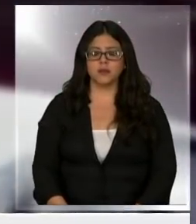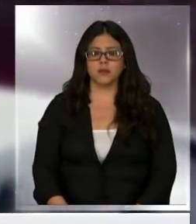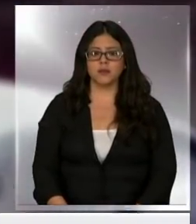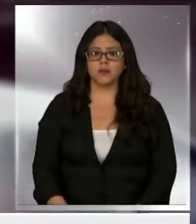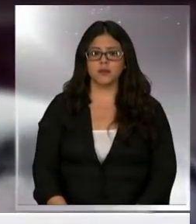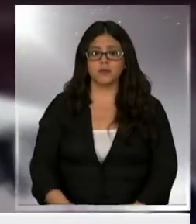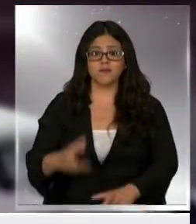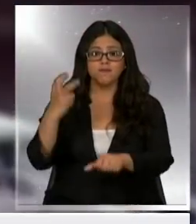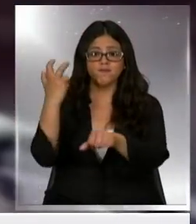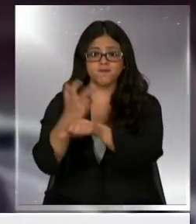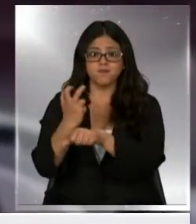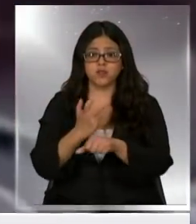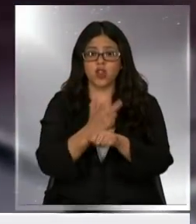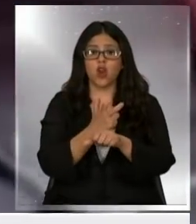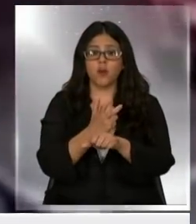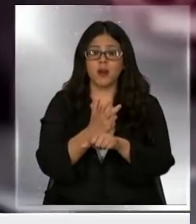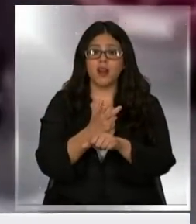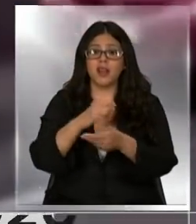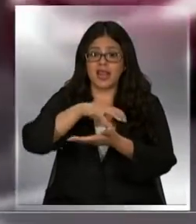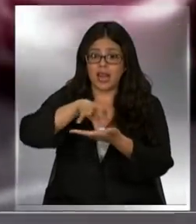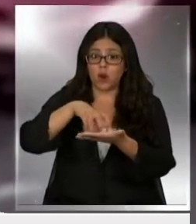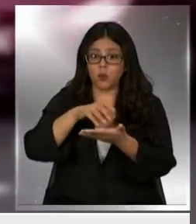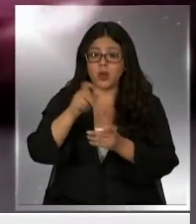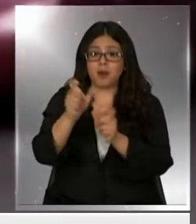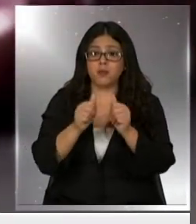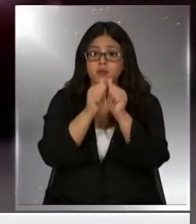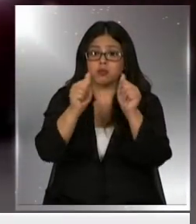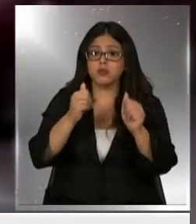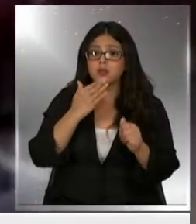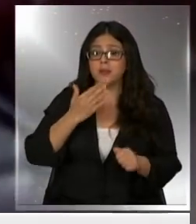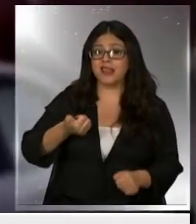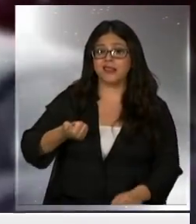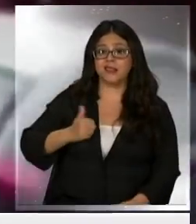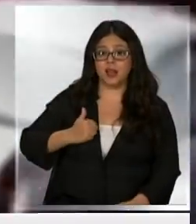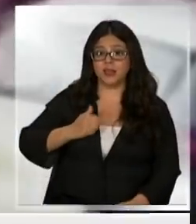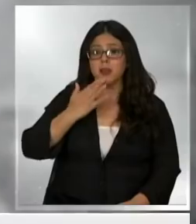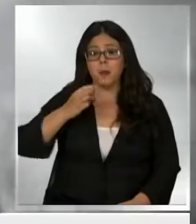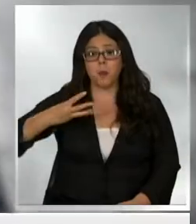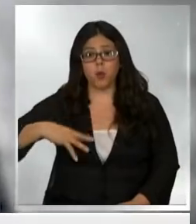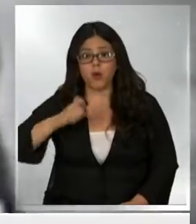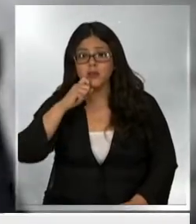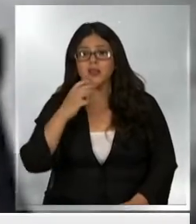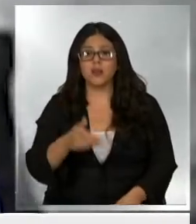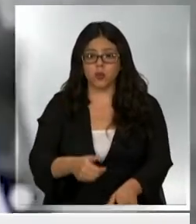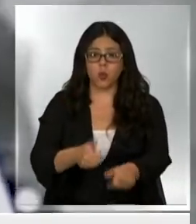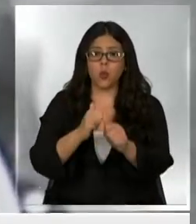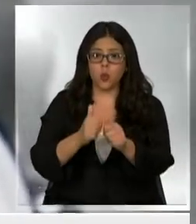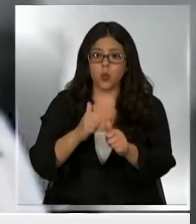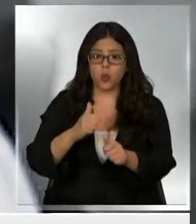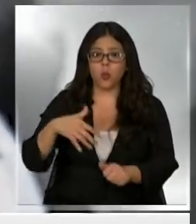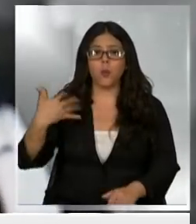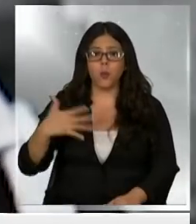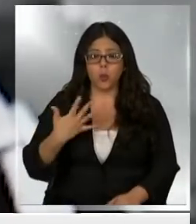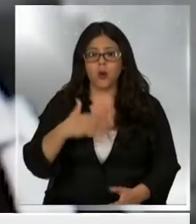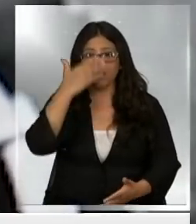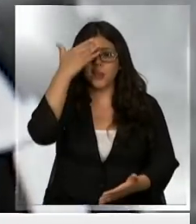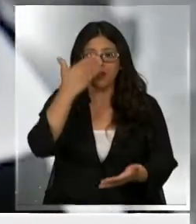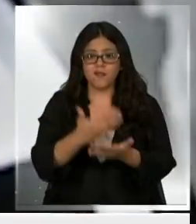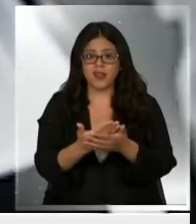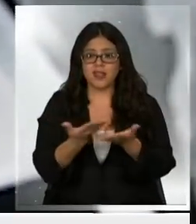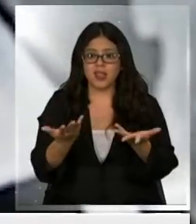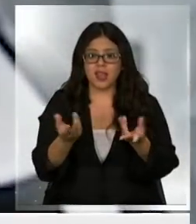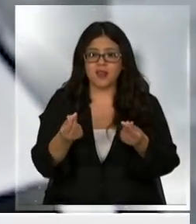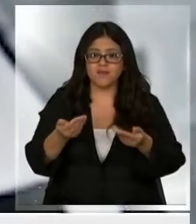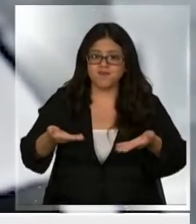La delincuencia en Quinta Normal para las autoridades, tanto policiales como municipales, es un desafío mayor que enfrentan con